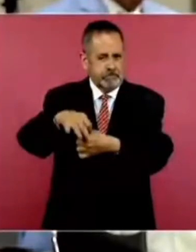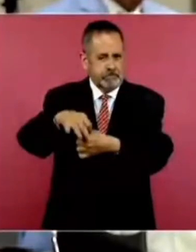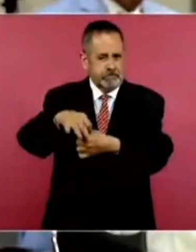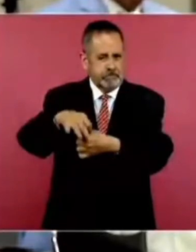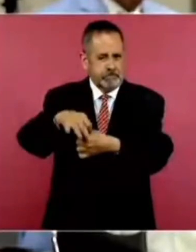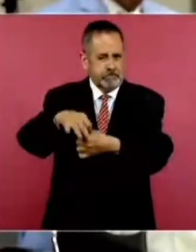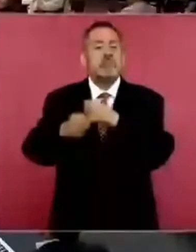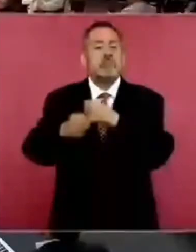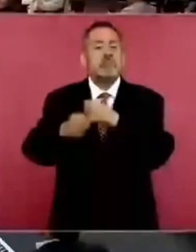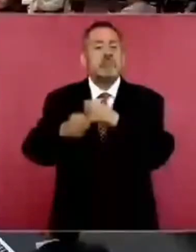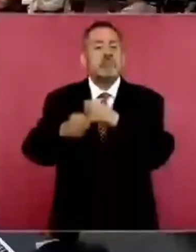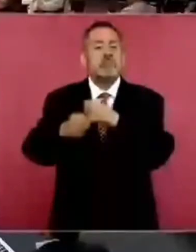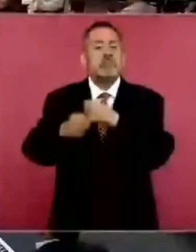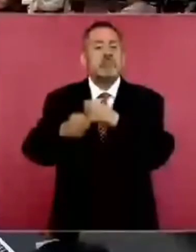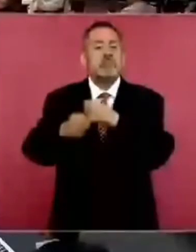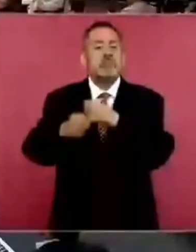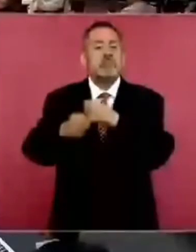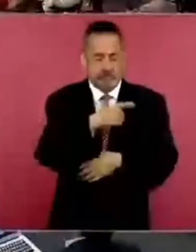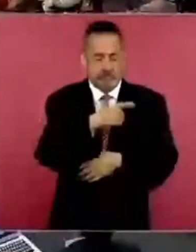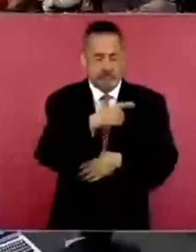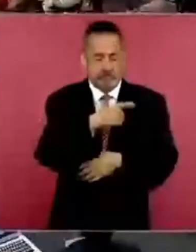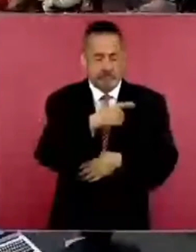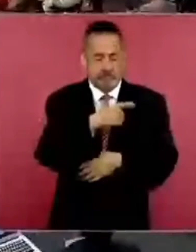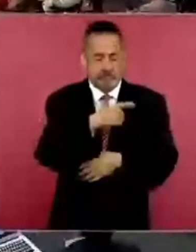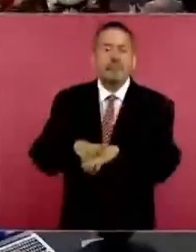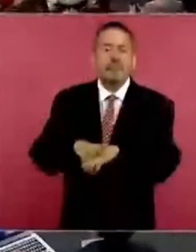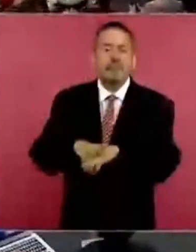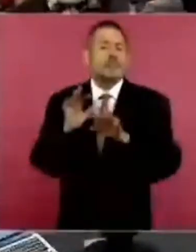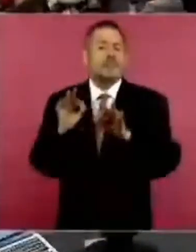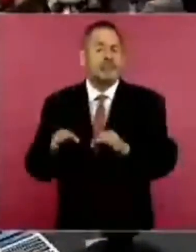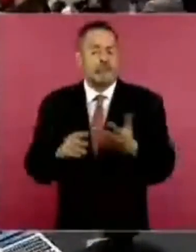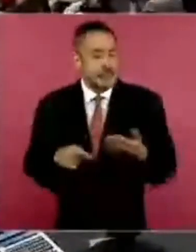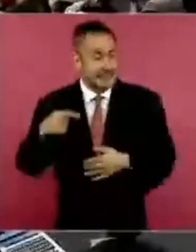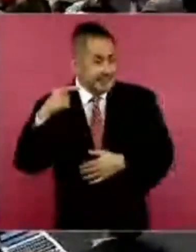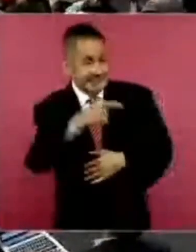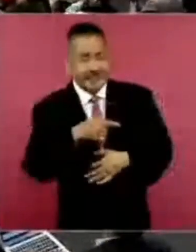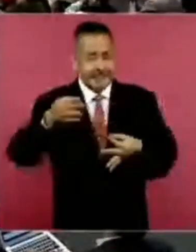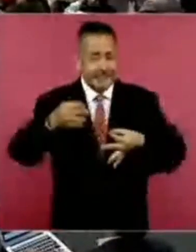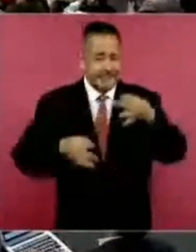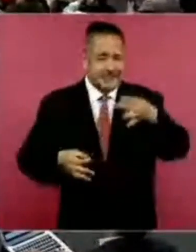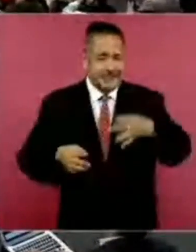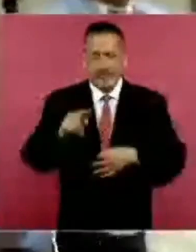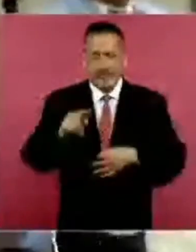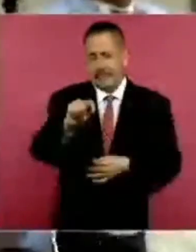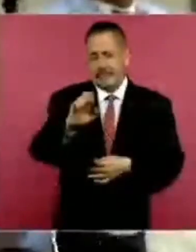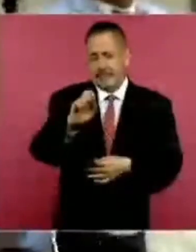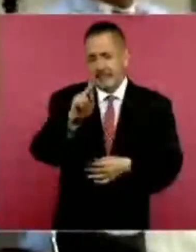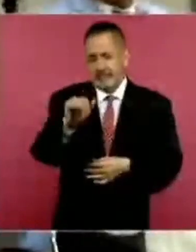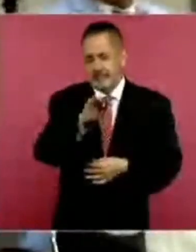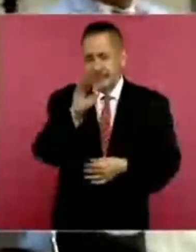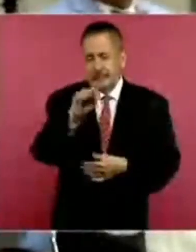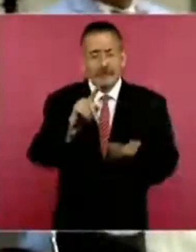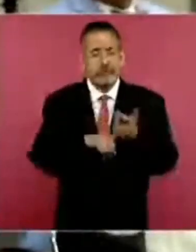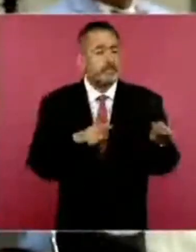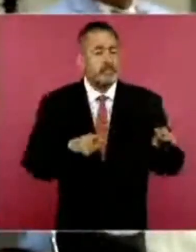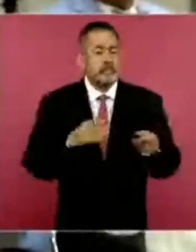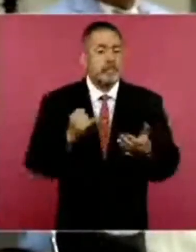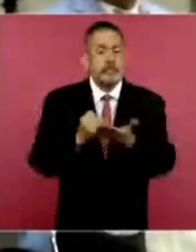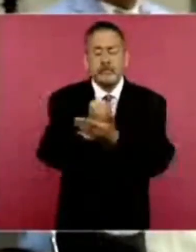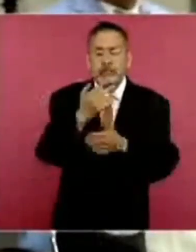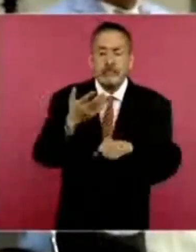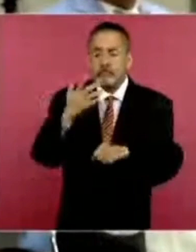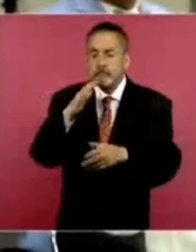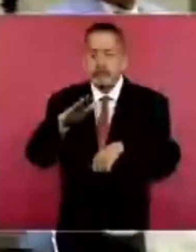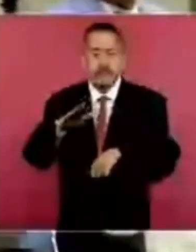2024, además de que pues prácticamente de este tribunal va a depender si se concreta o no la